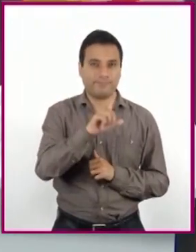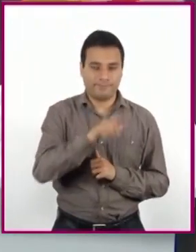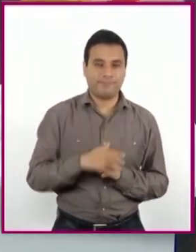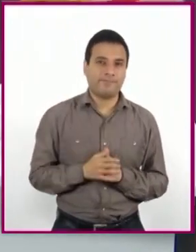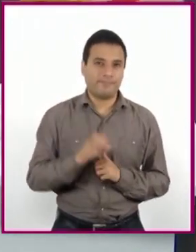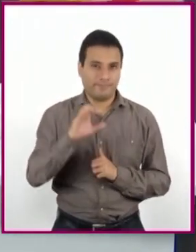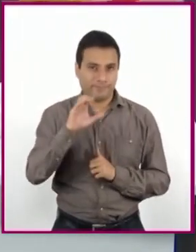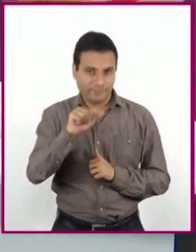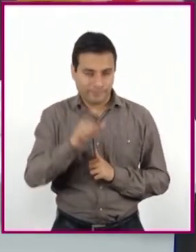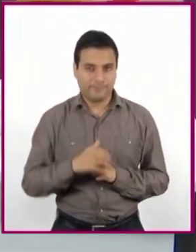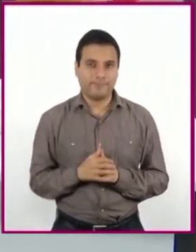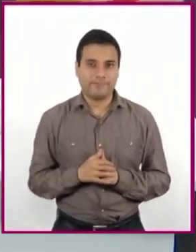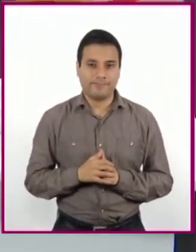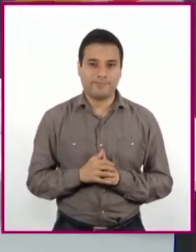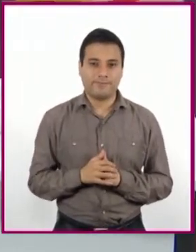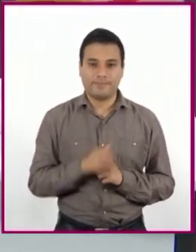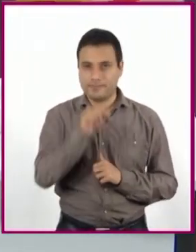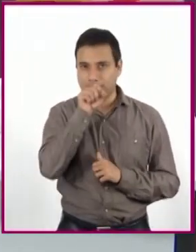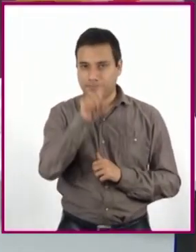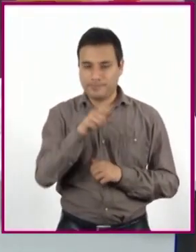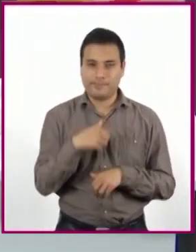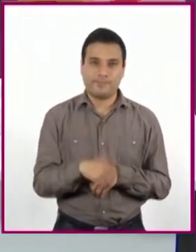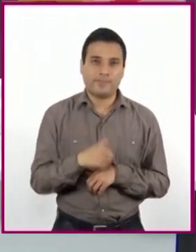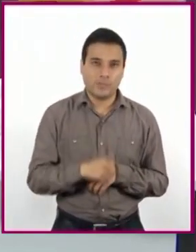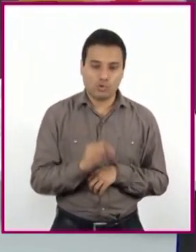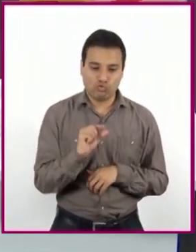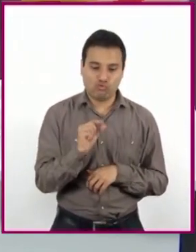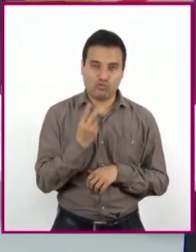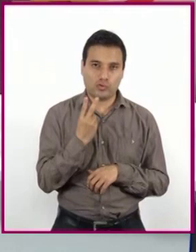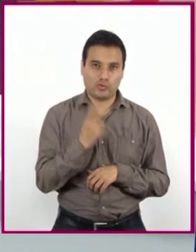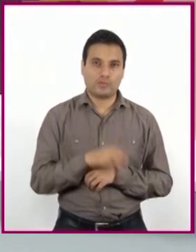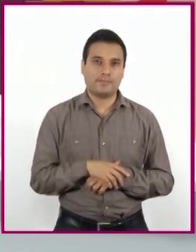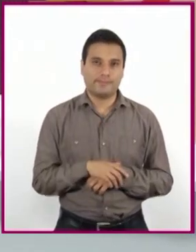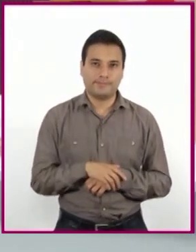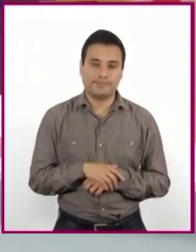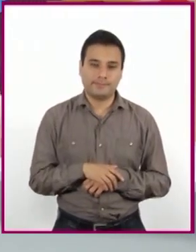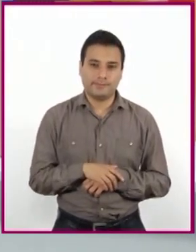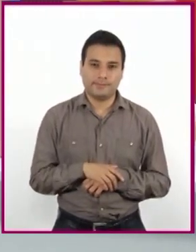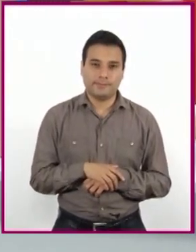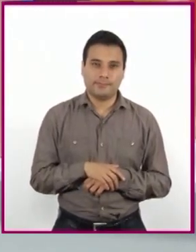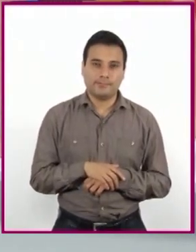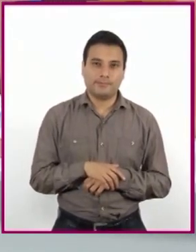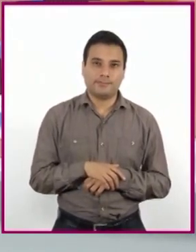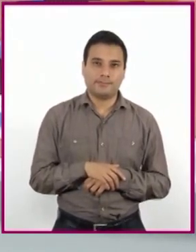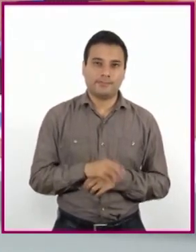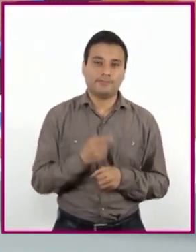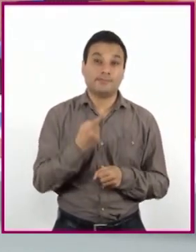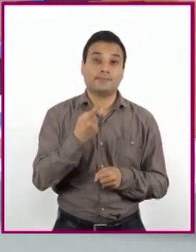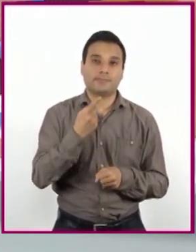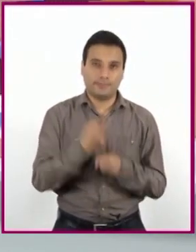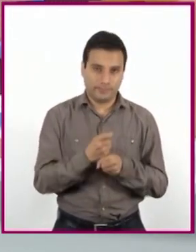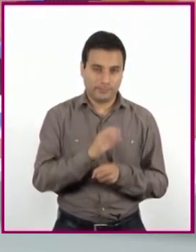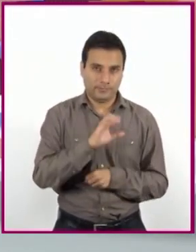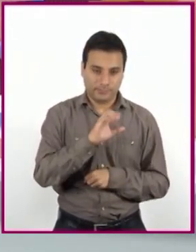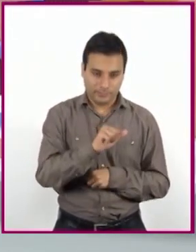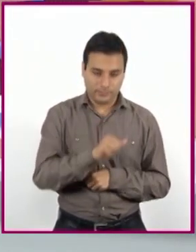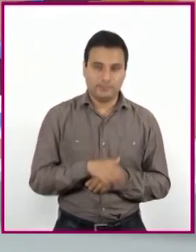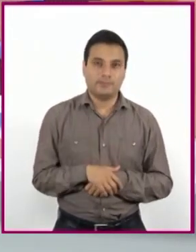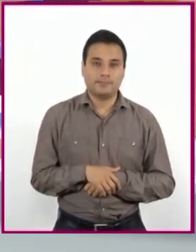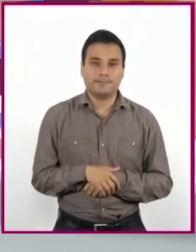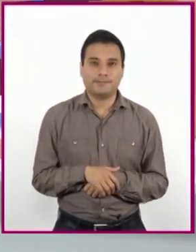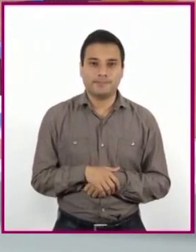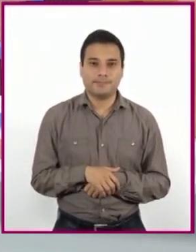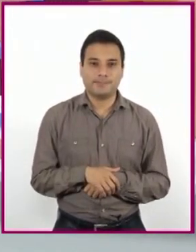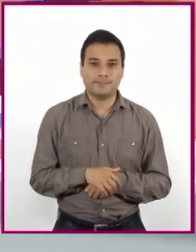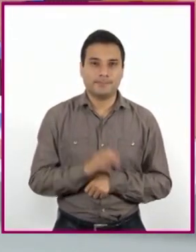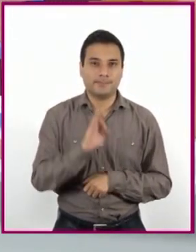calcio y el subíndice que representa los iones. En este caso va primero el calcio. Del fluoruro